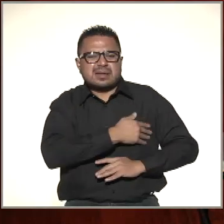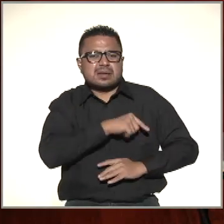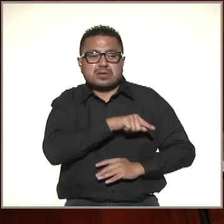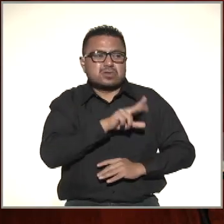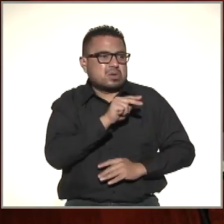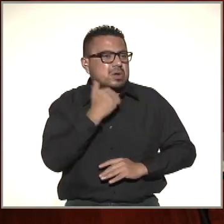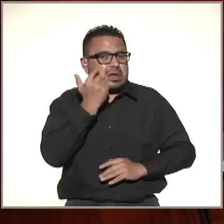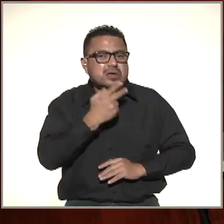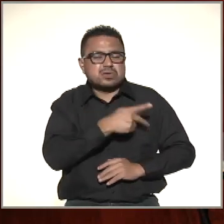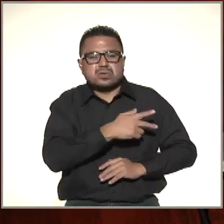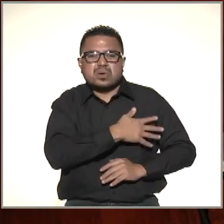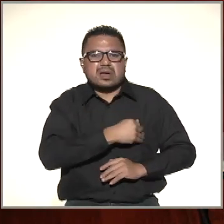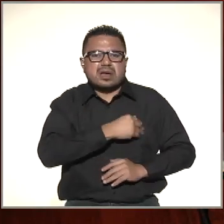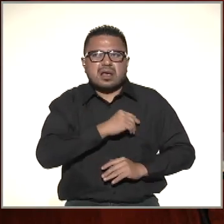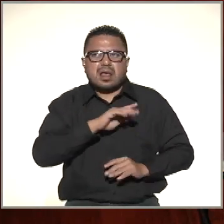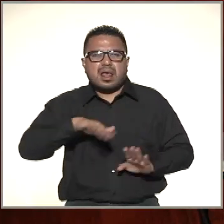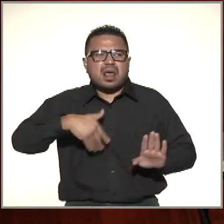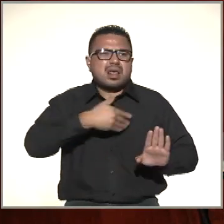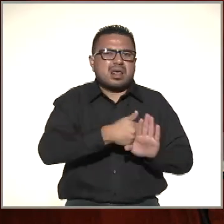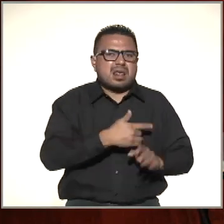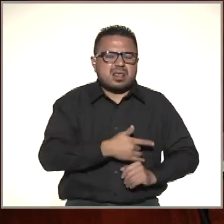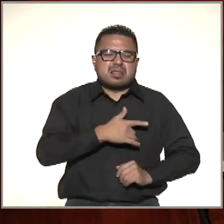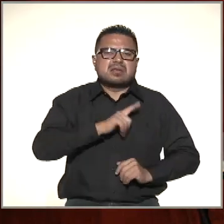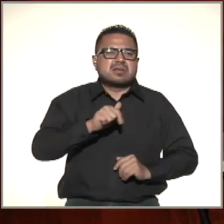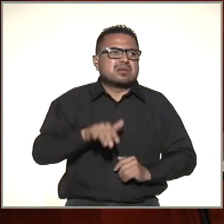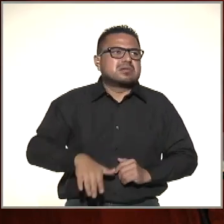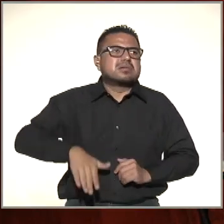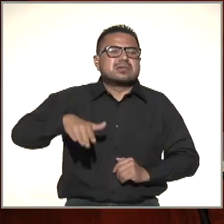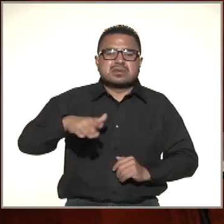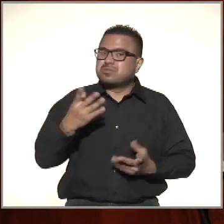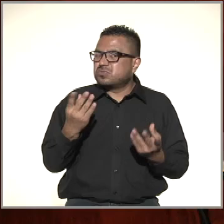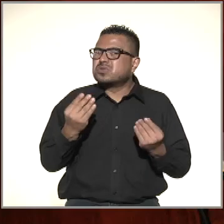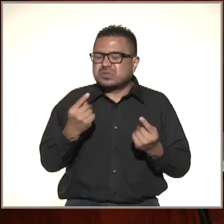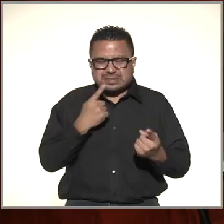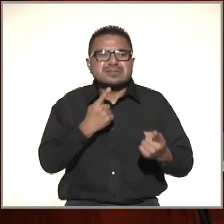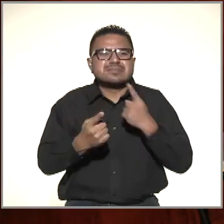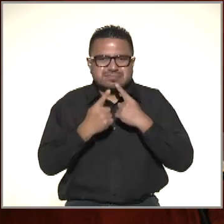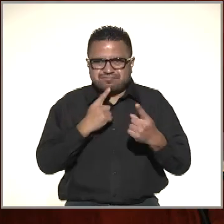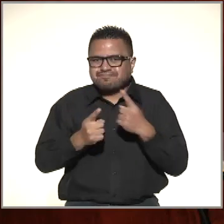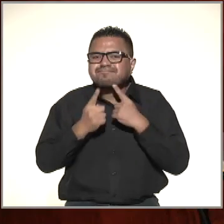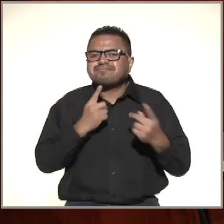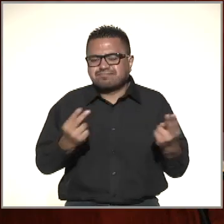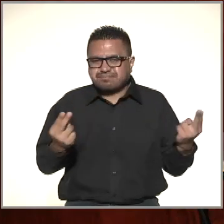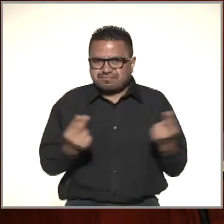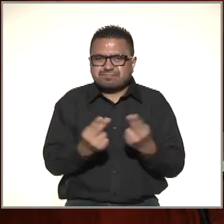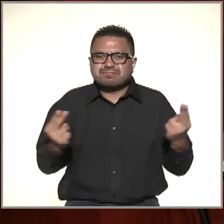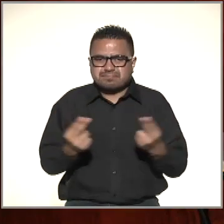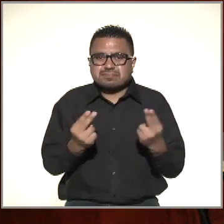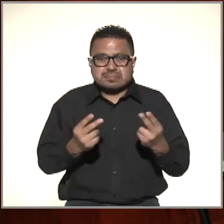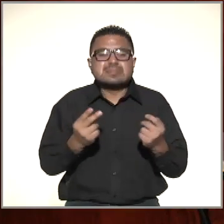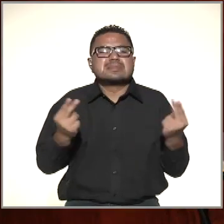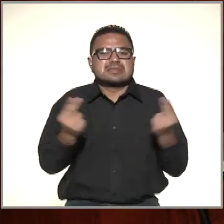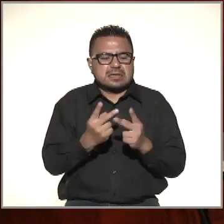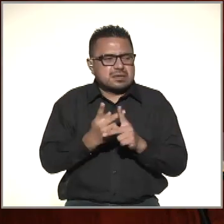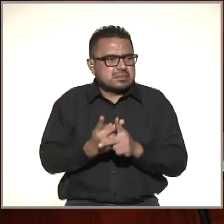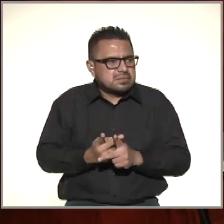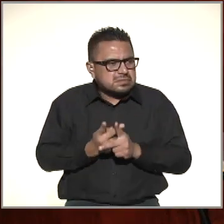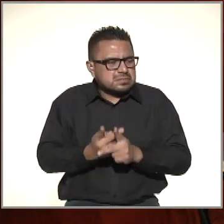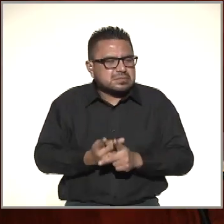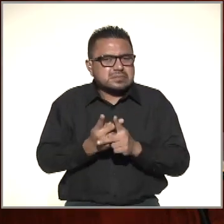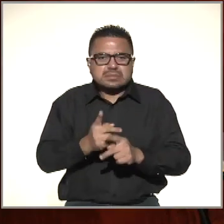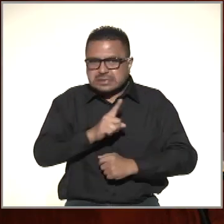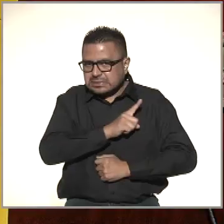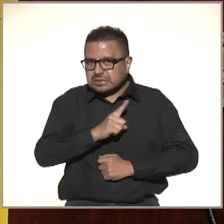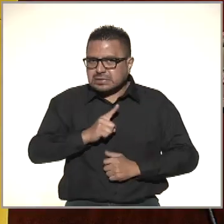sus hijos tengan esa influencia. Me parece que requiere un montón de conversación, que requiere tolerancia y que hay